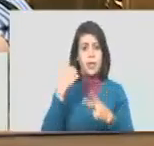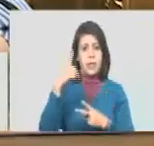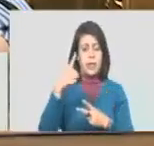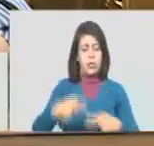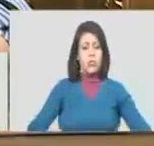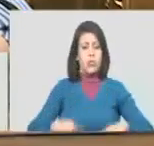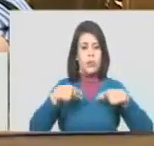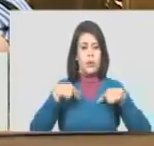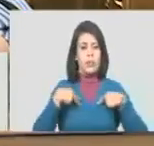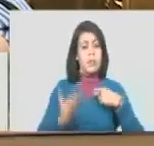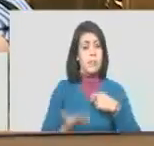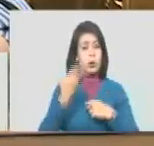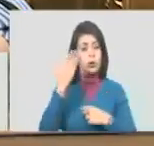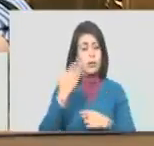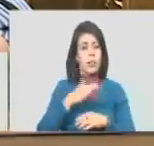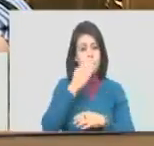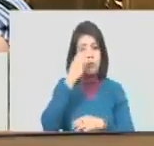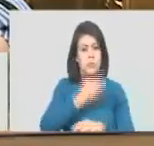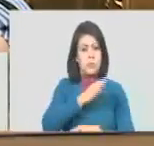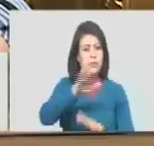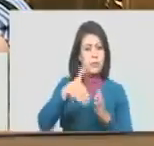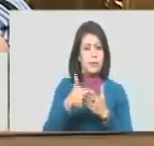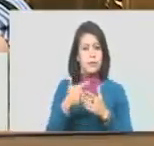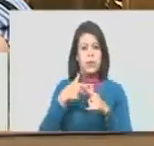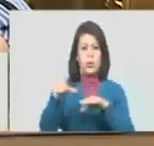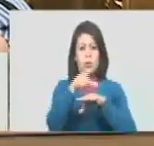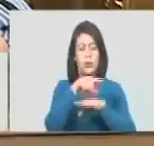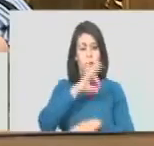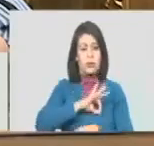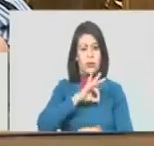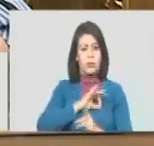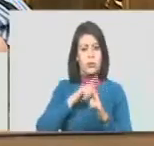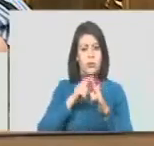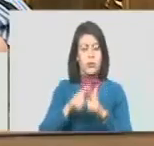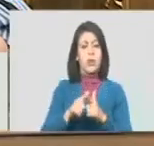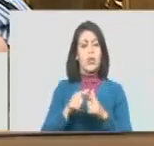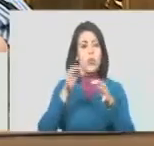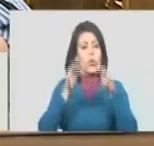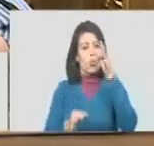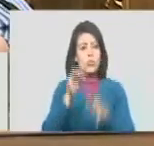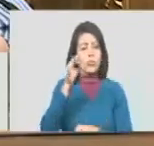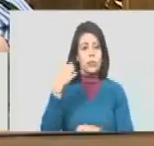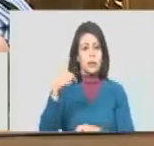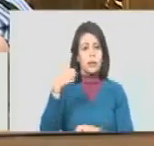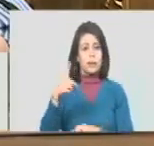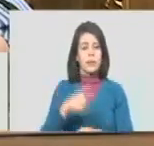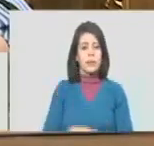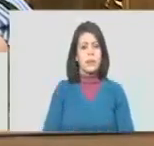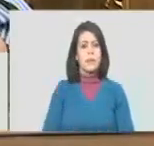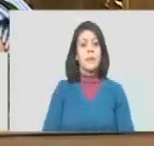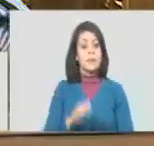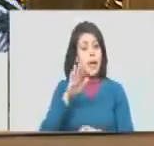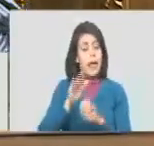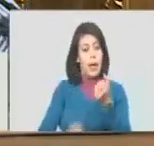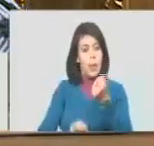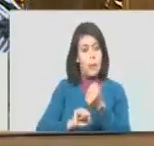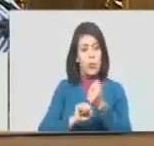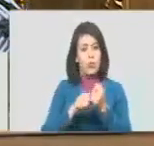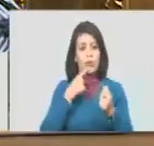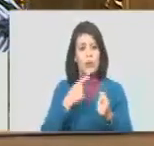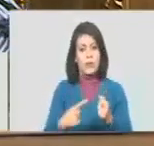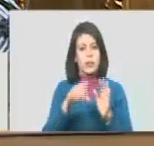derecho humano fundamental, garantizado por el Estado Social de Justicia y de Derecho, con fundamento a lo